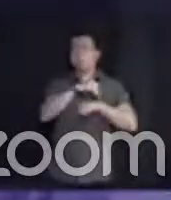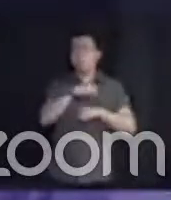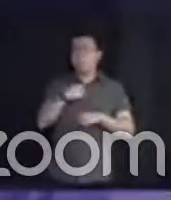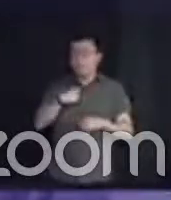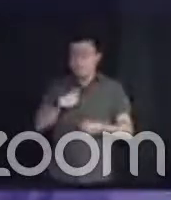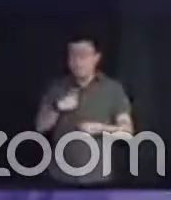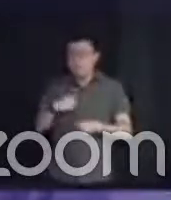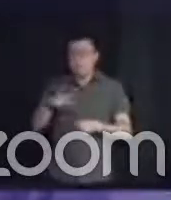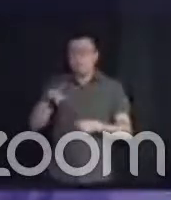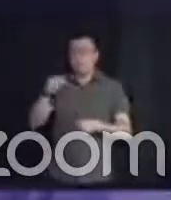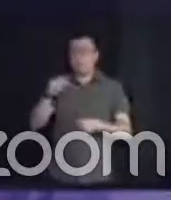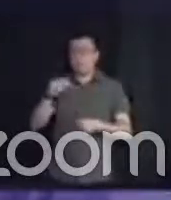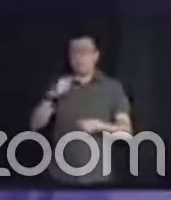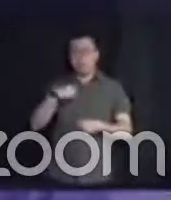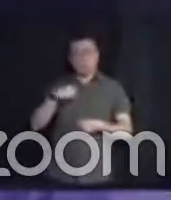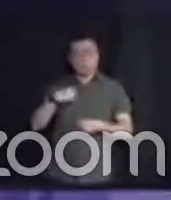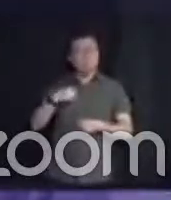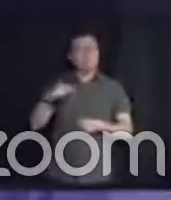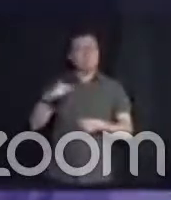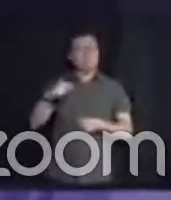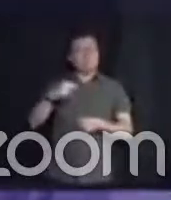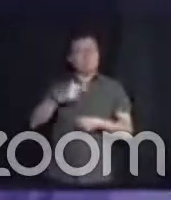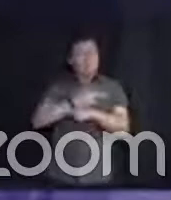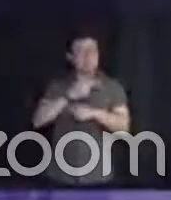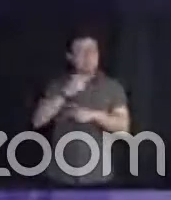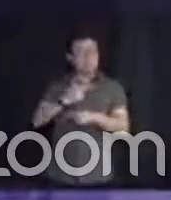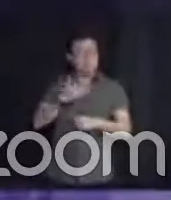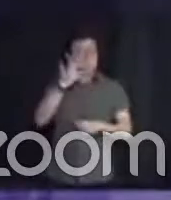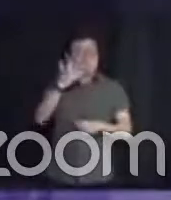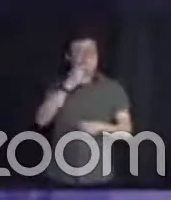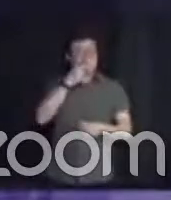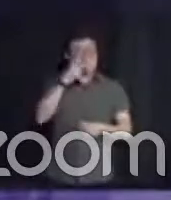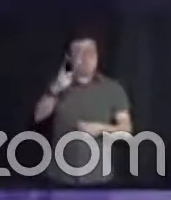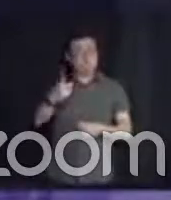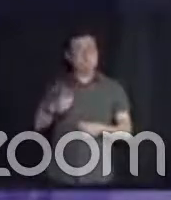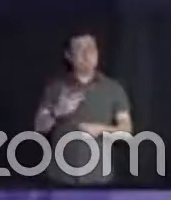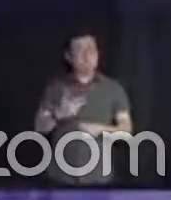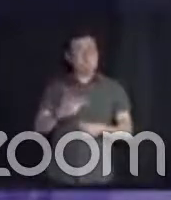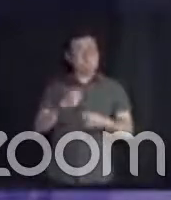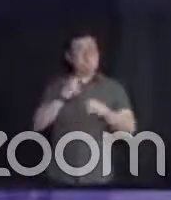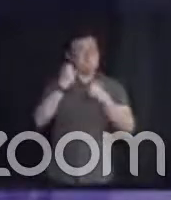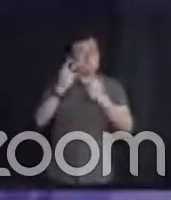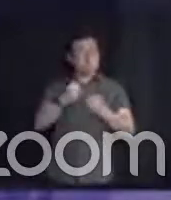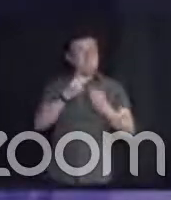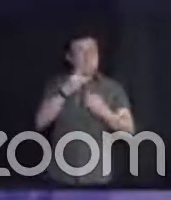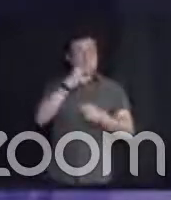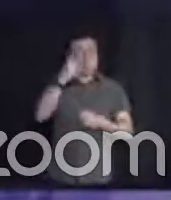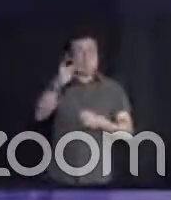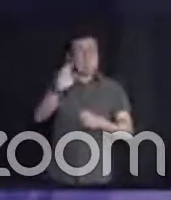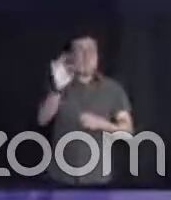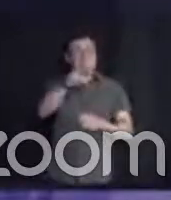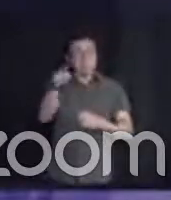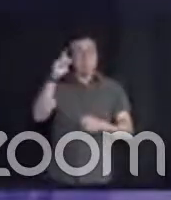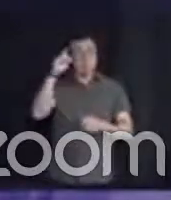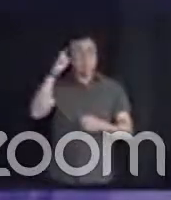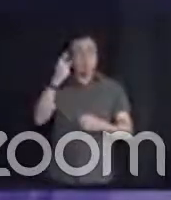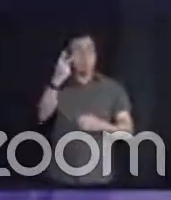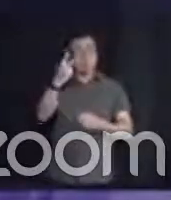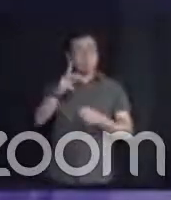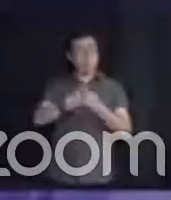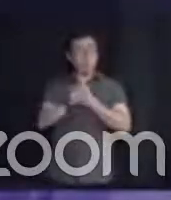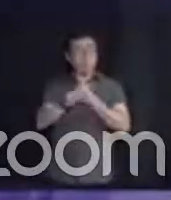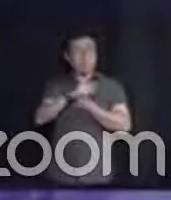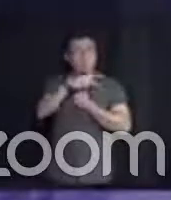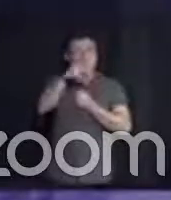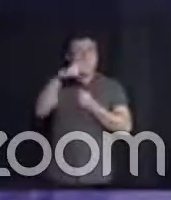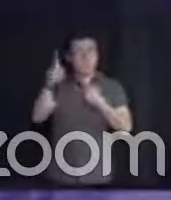vengan con cuentos, porque cuando me vienen con cuentos les voy a contestar derecho y al grano. Y si se enojan es su problema. Tienen 2 problemas cuando se